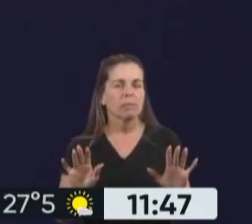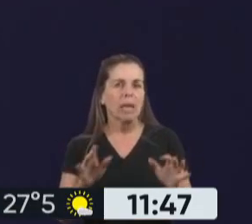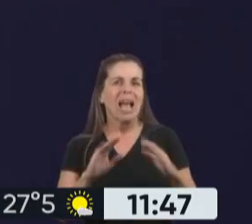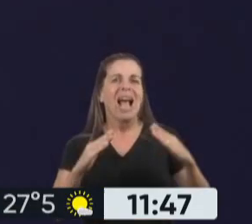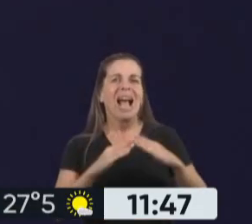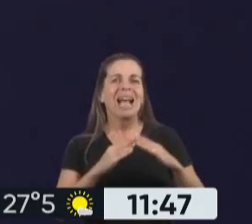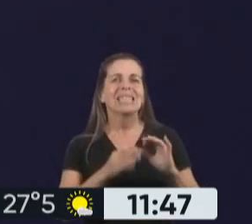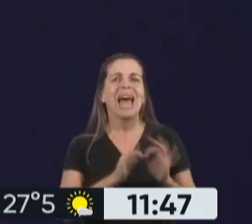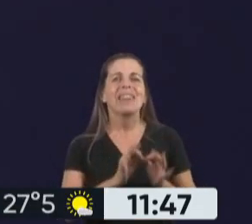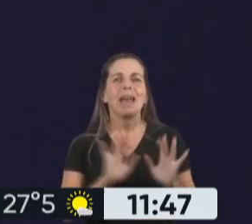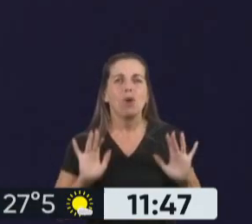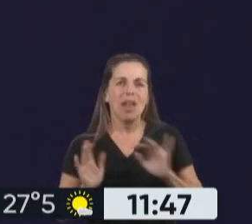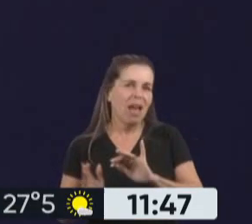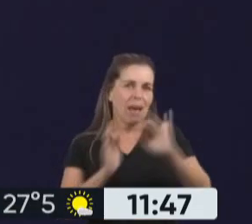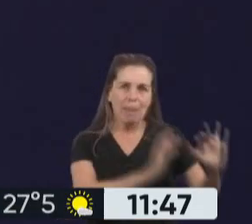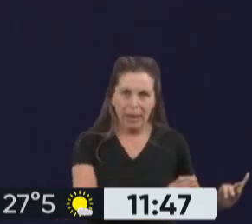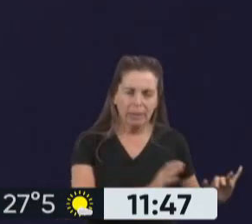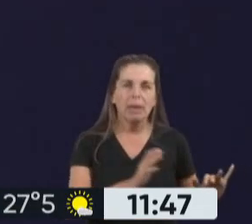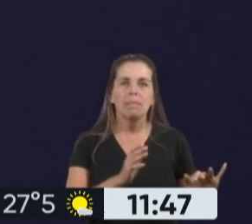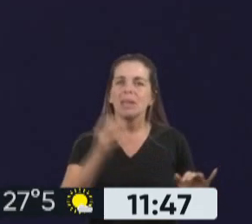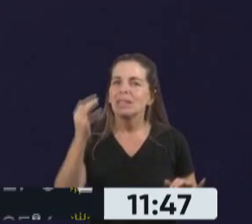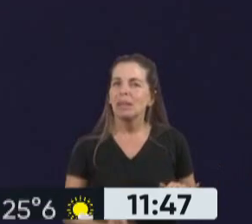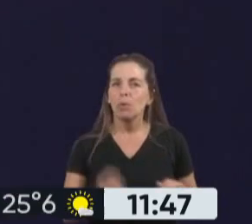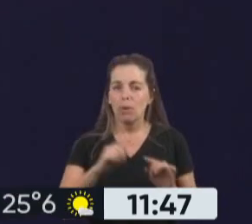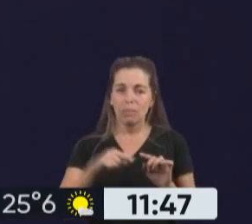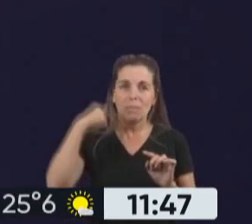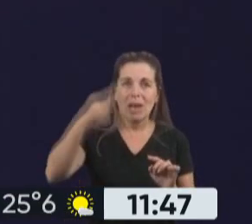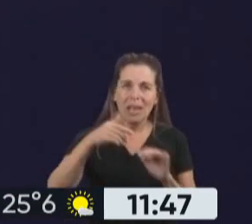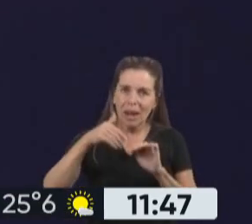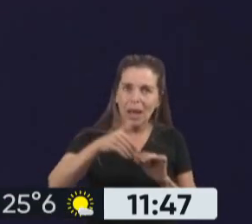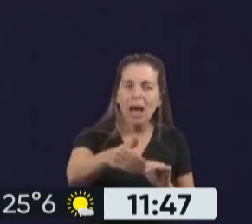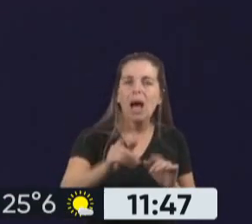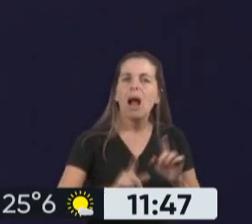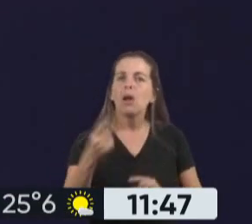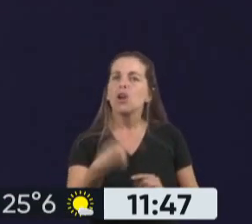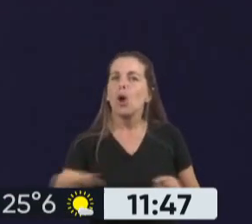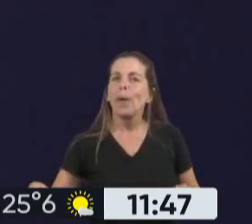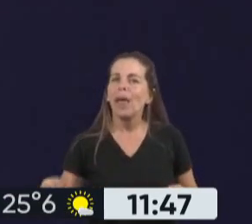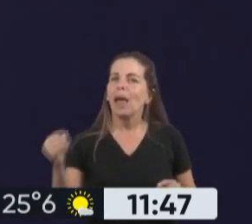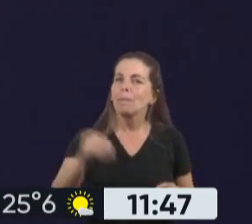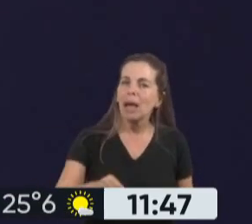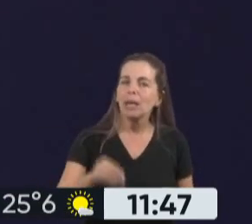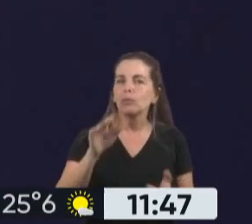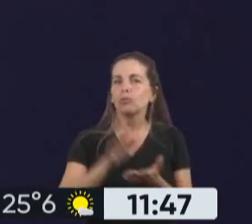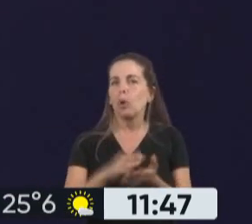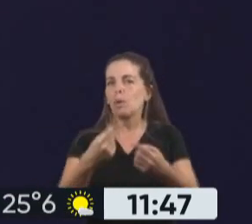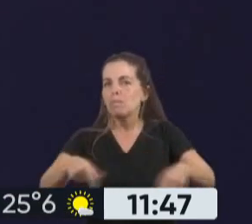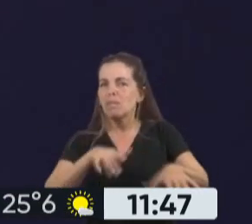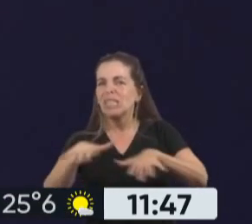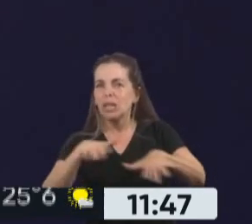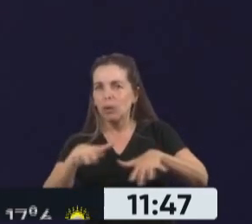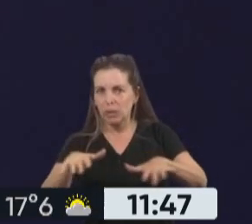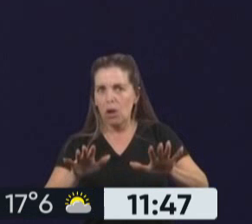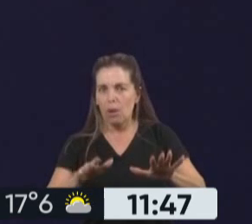Casa de la Moneda, temas que seguramente a partir de mañana haya alguna novedad adicional sobre el camino que se va a tomar, pero